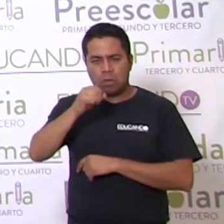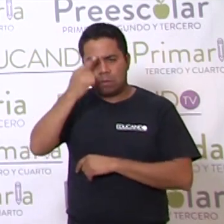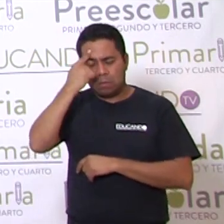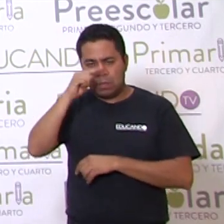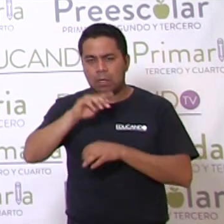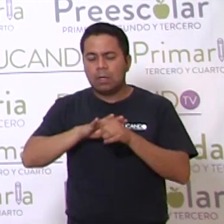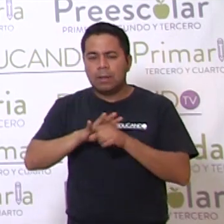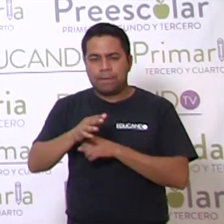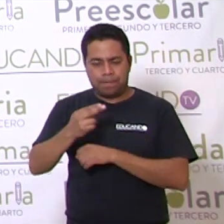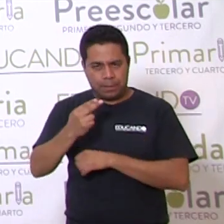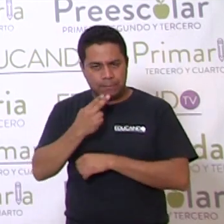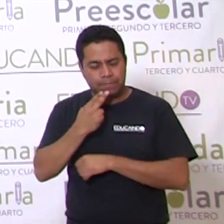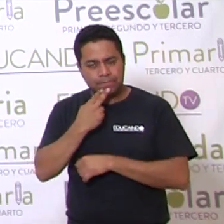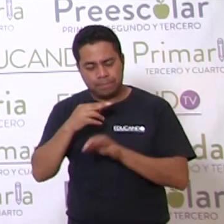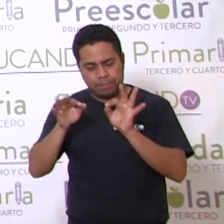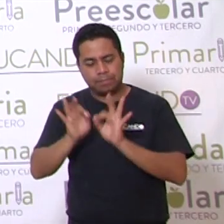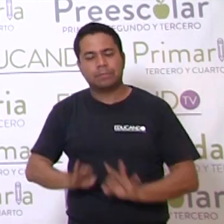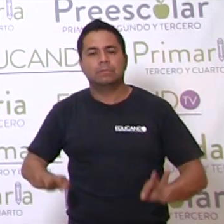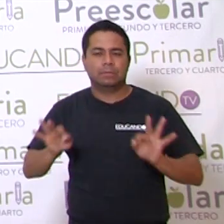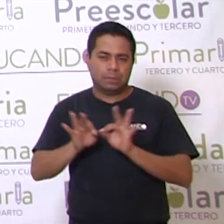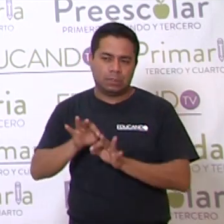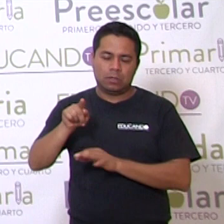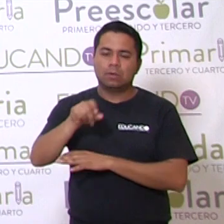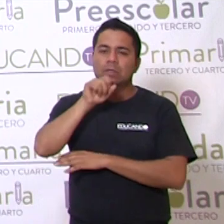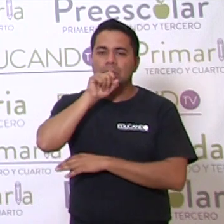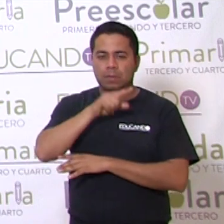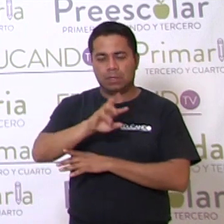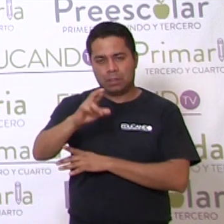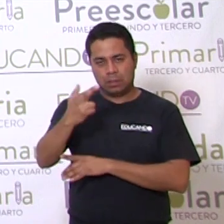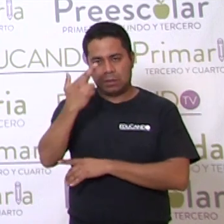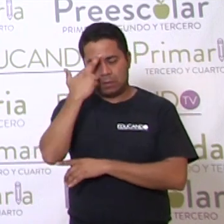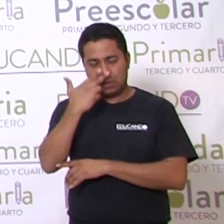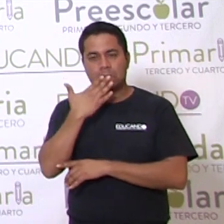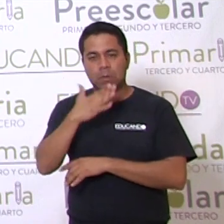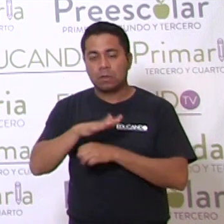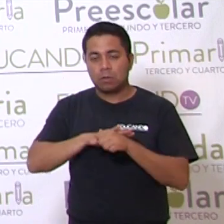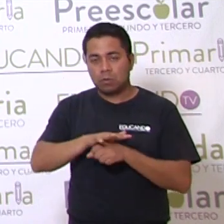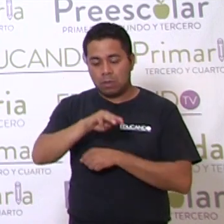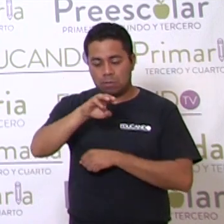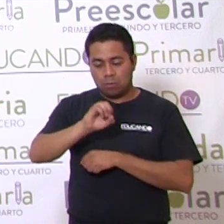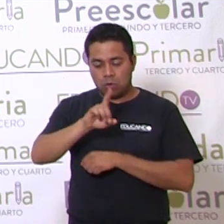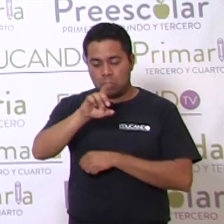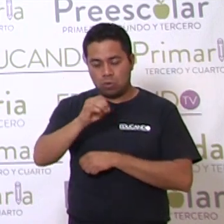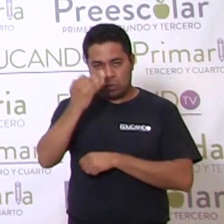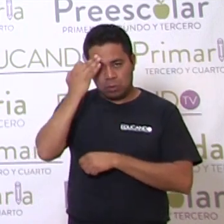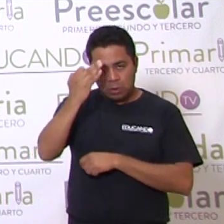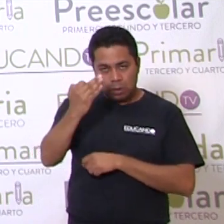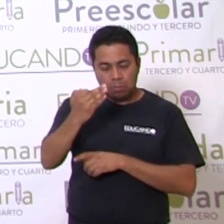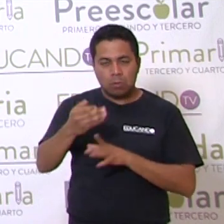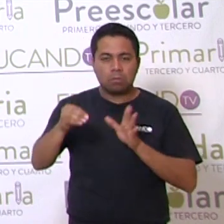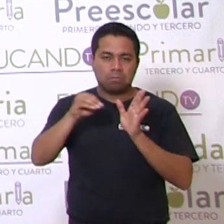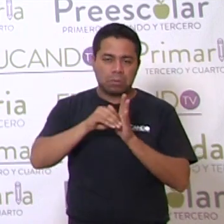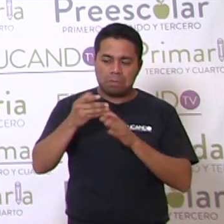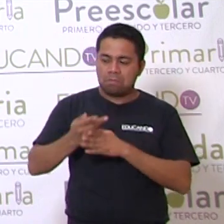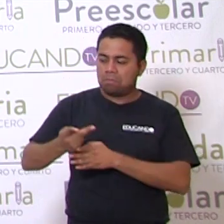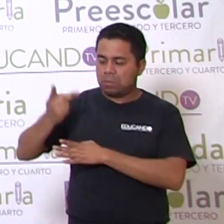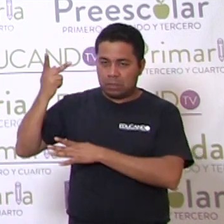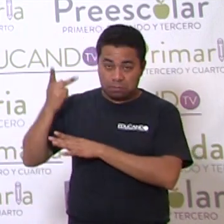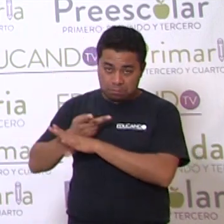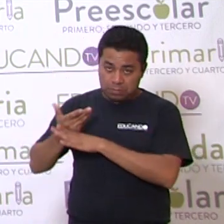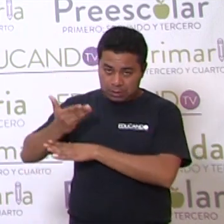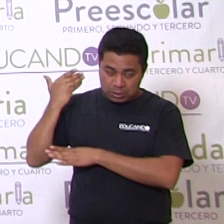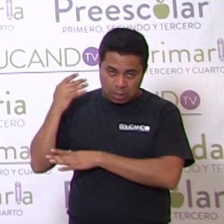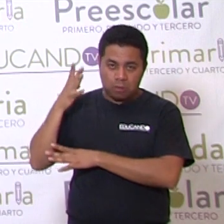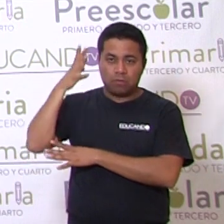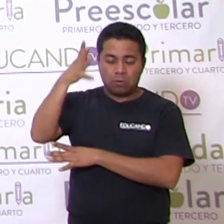sirviendo, es importante que recuerdes bien en qué modo está conjugado, si está en pretérito, si está en pasado, si